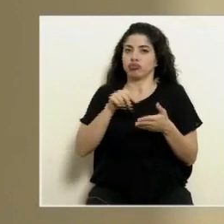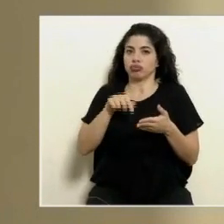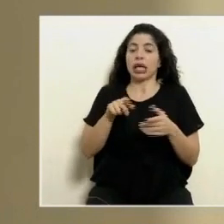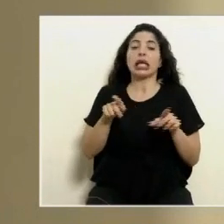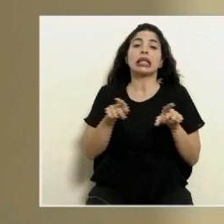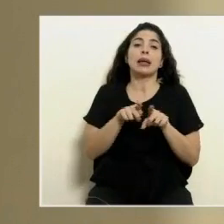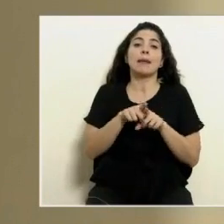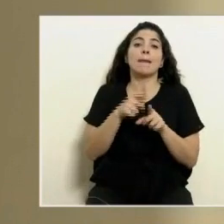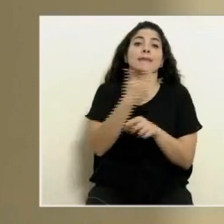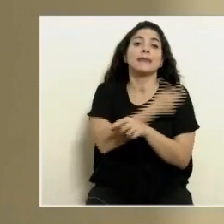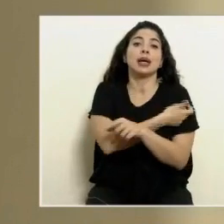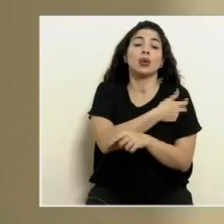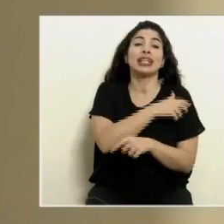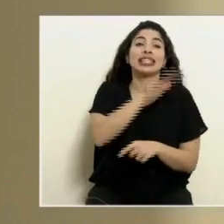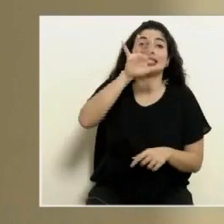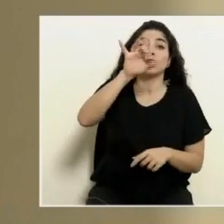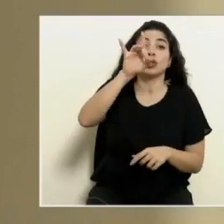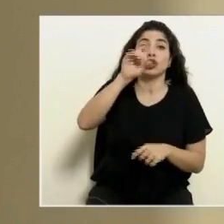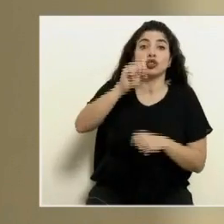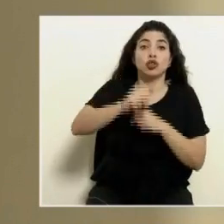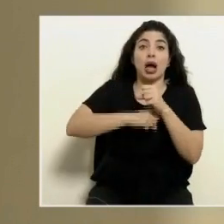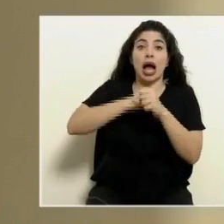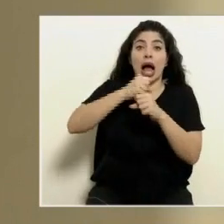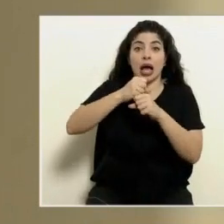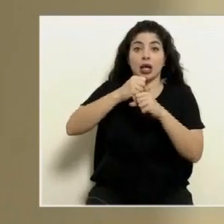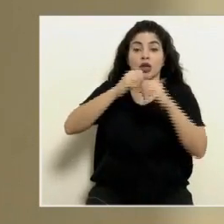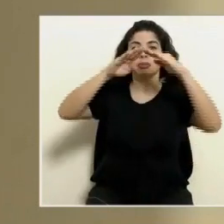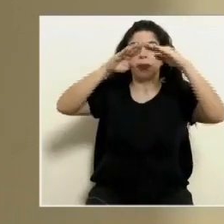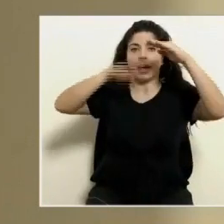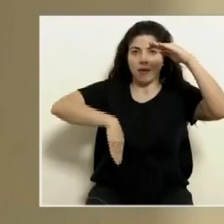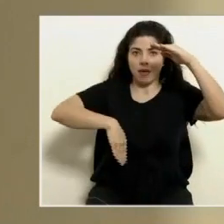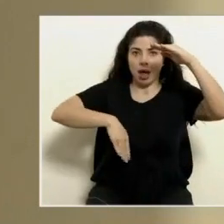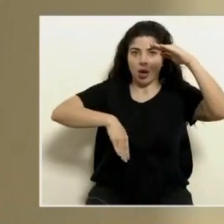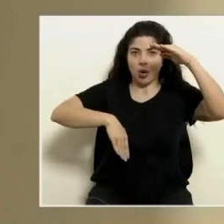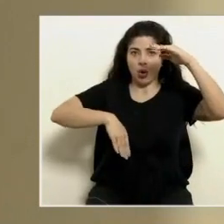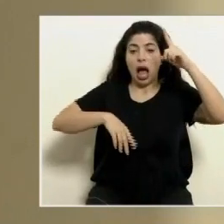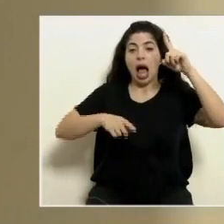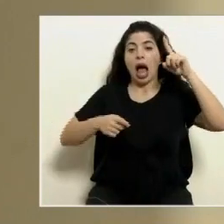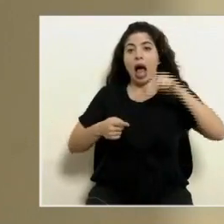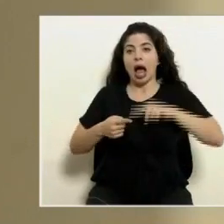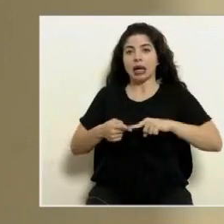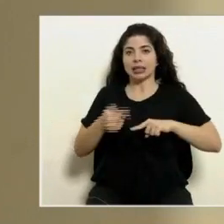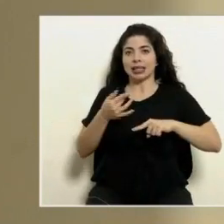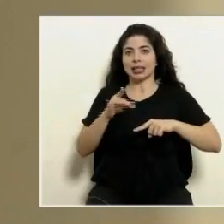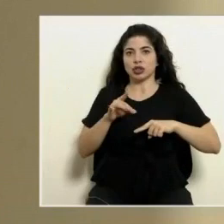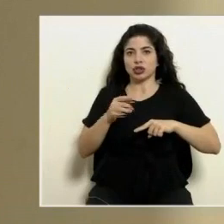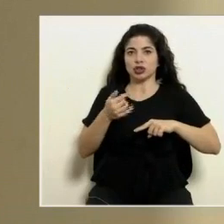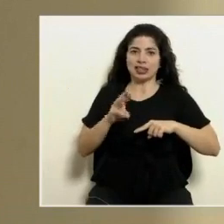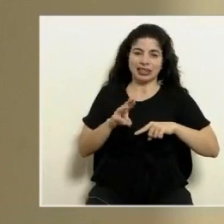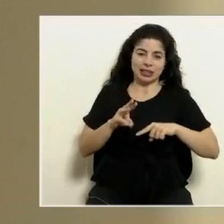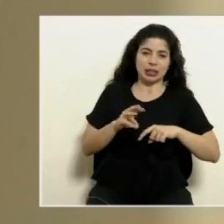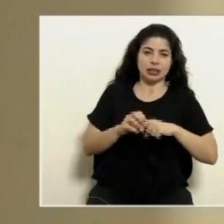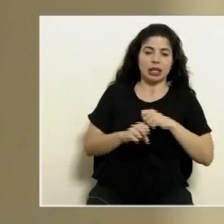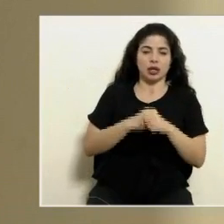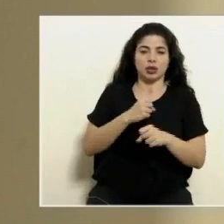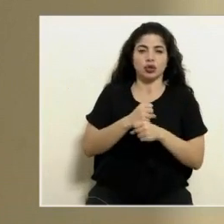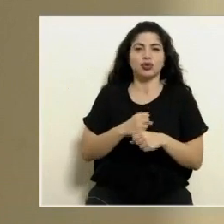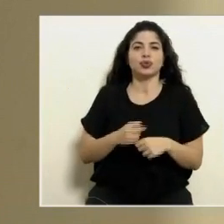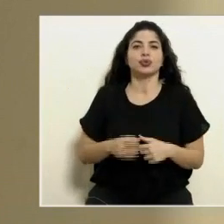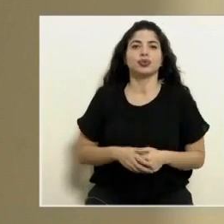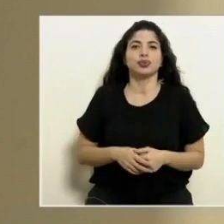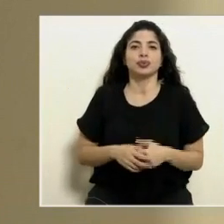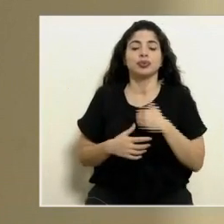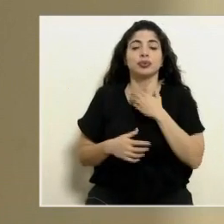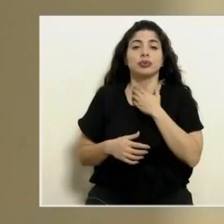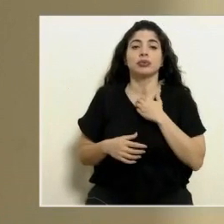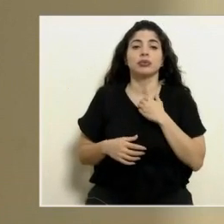definió que se vacunara de 58 años no cumplidos para abajo, hasta llegar hasta los 18, bueno, 16 años.